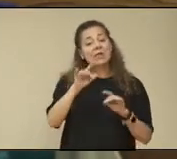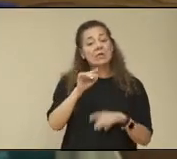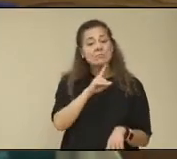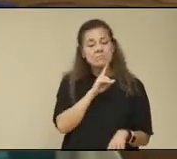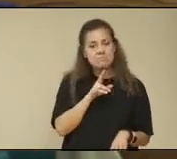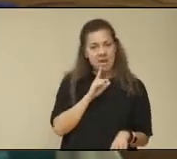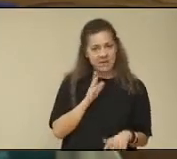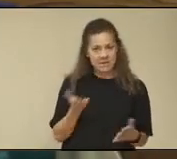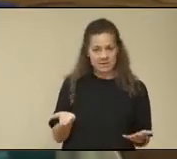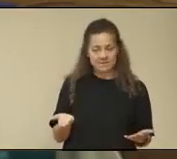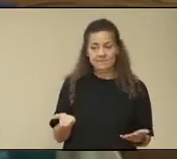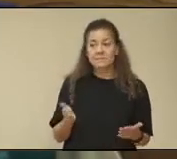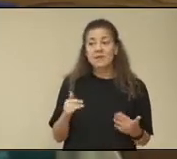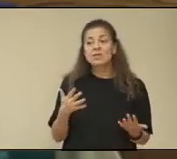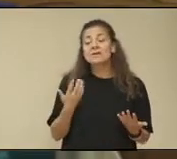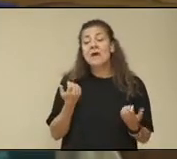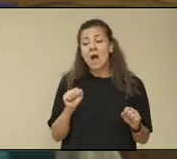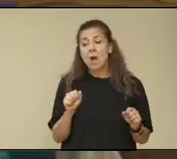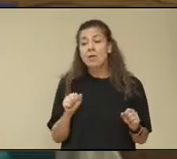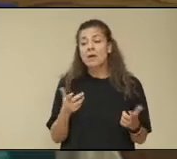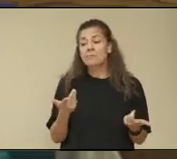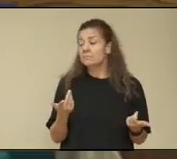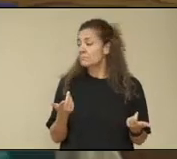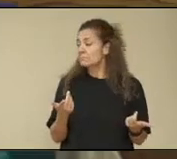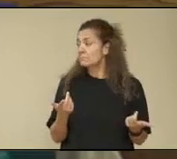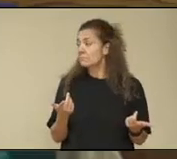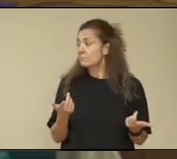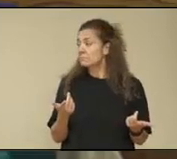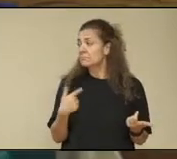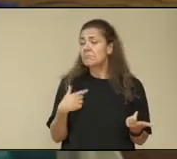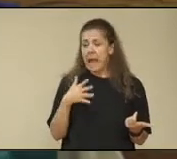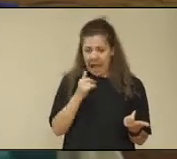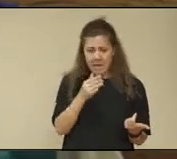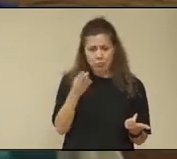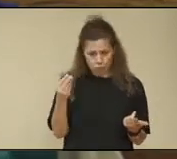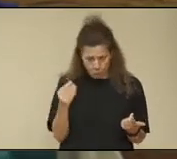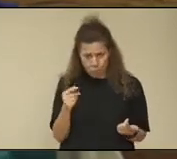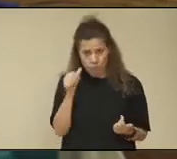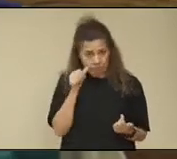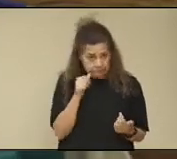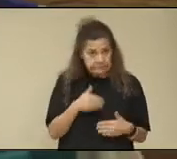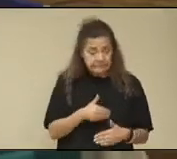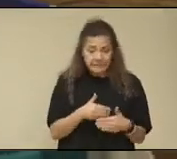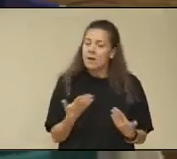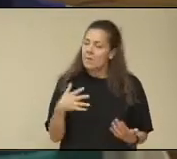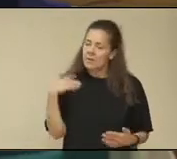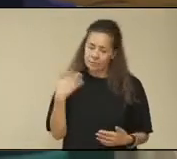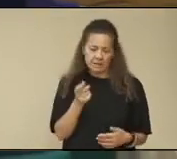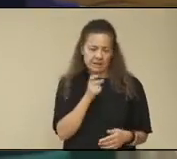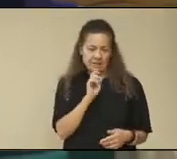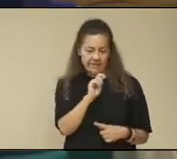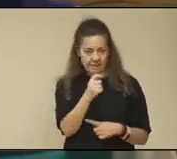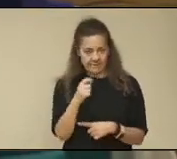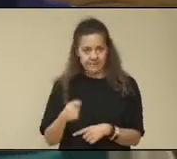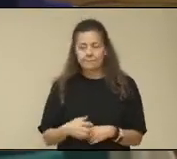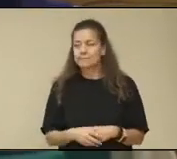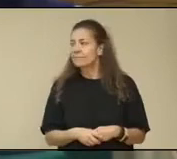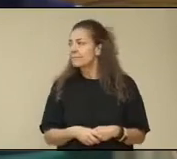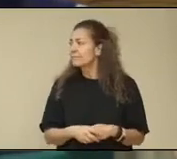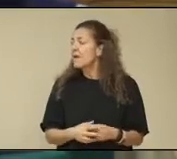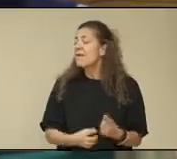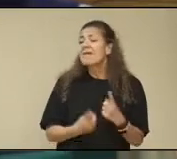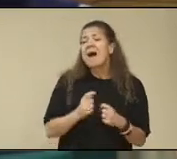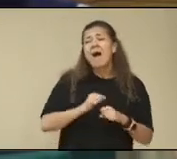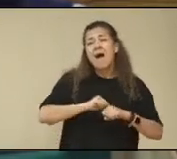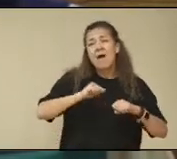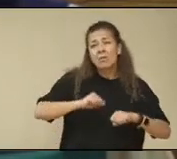entonces, aunque la incidencia es muy alta, pero vamos, es bastante complejo. Bebés es bastante complejo. En